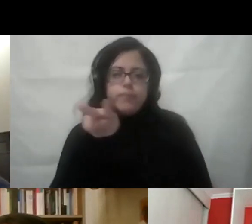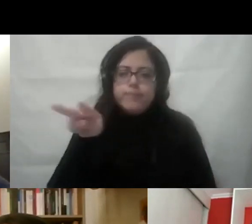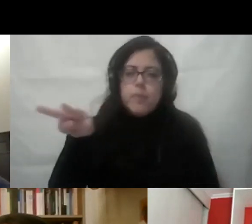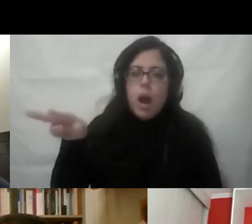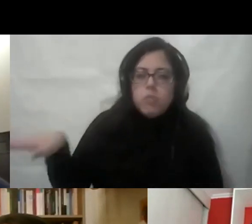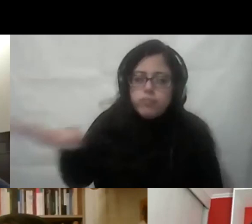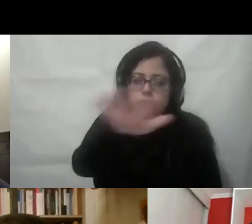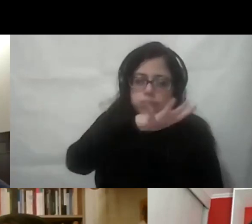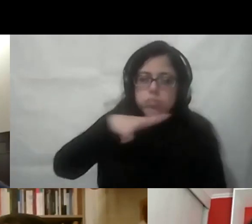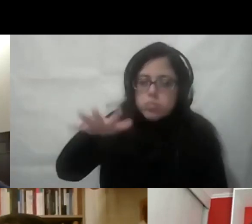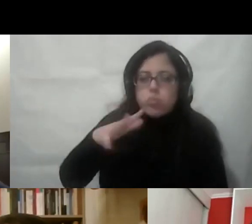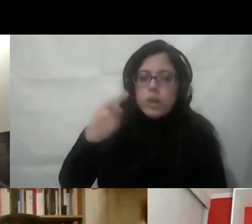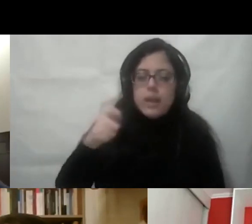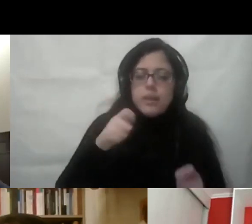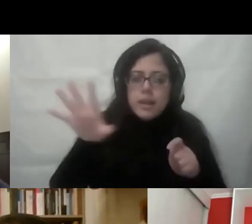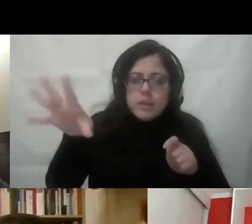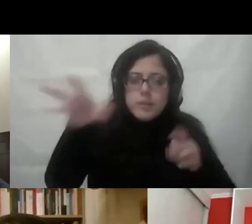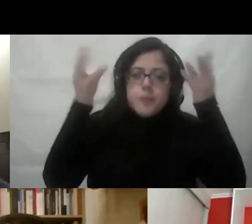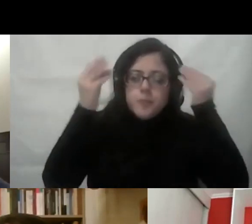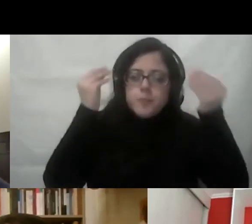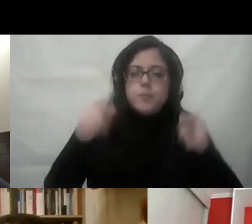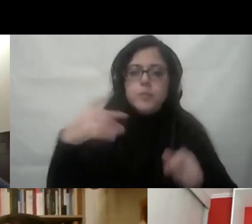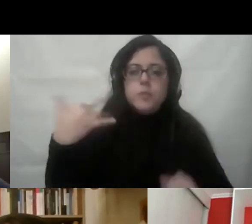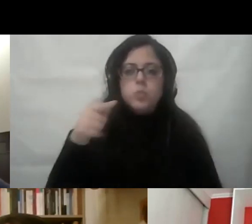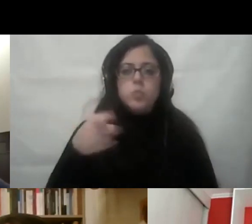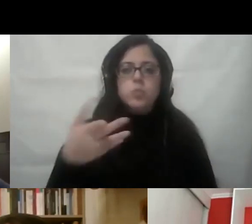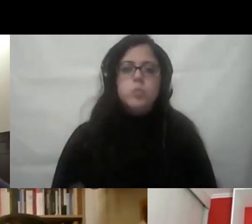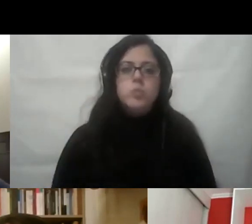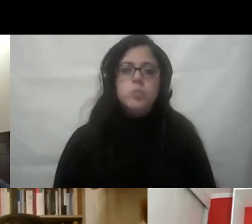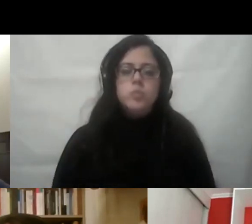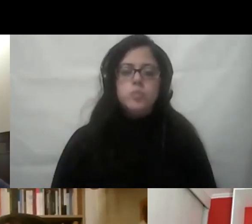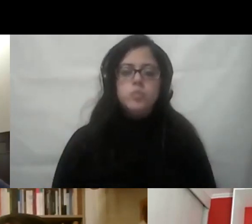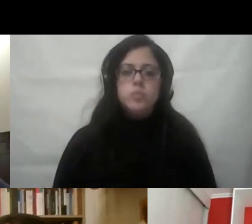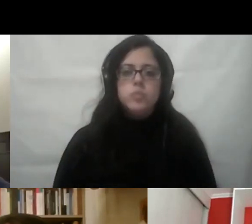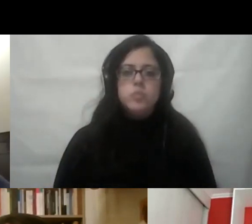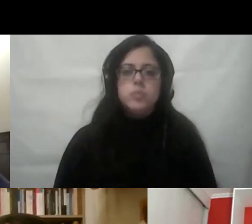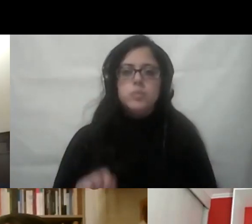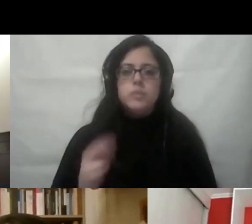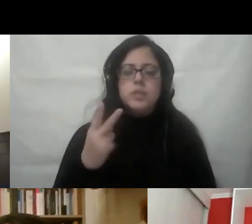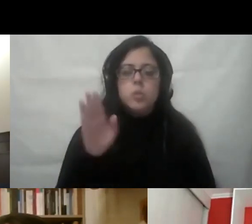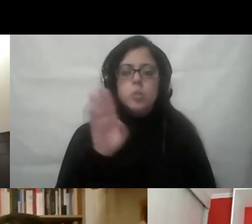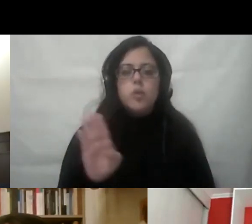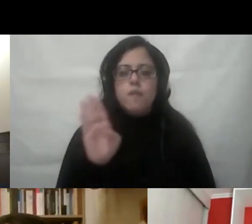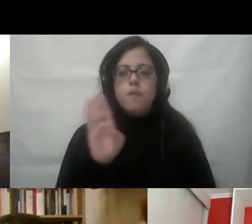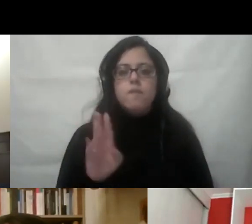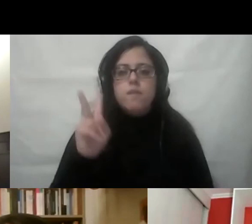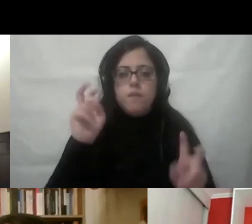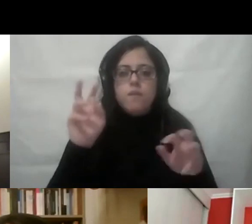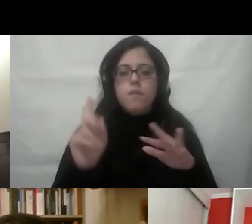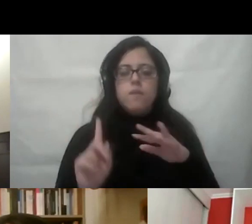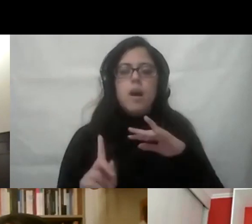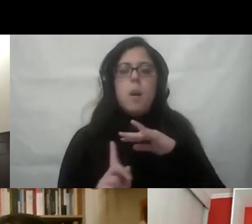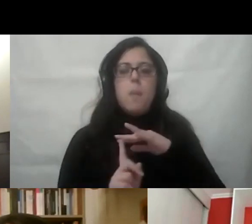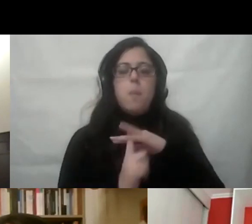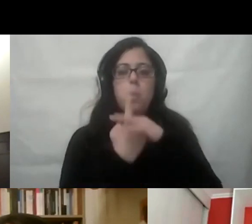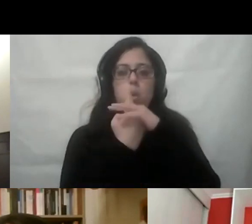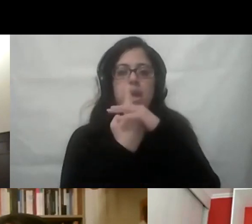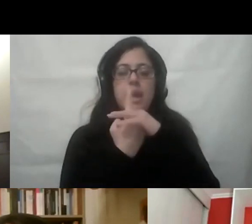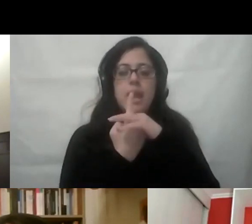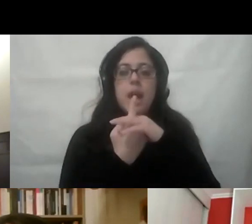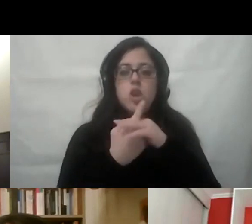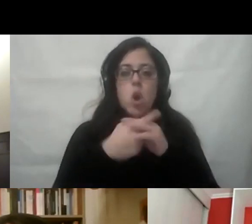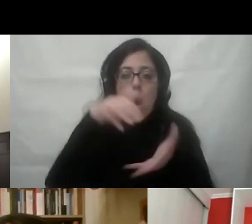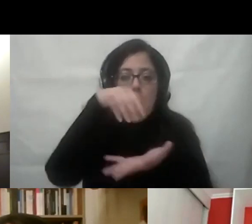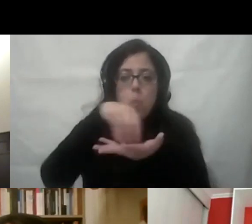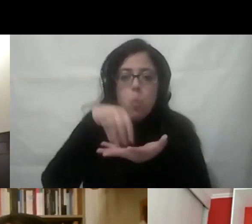es lo importante de esto. En segundo básico, que están los pueblos originarios, también podemos preguntarnos